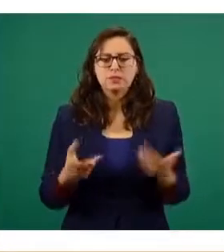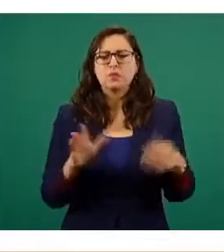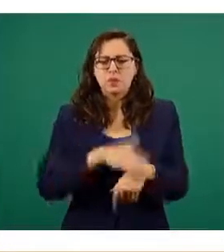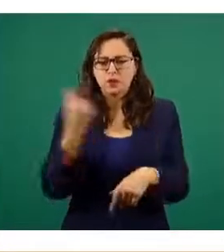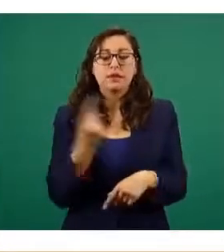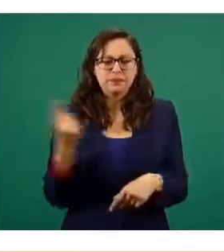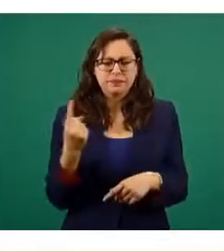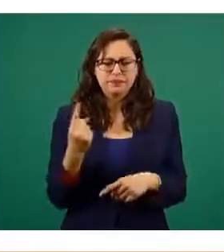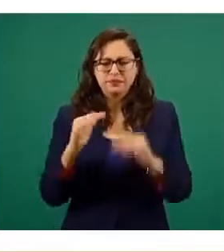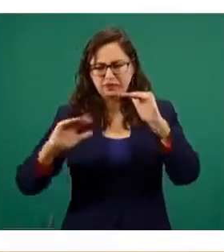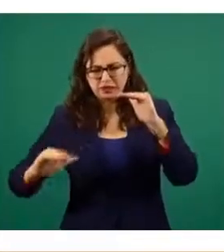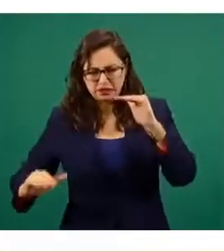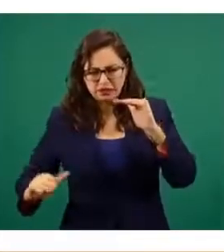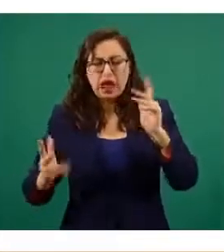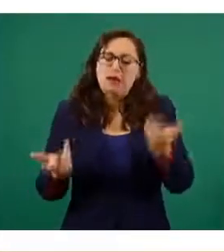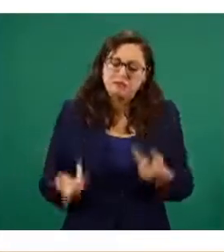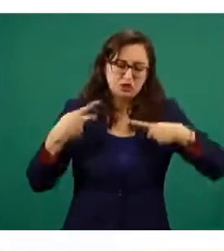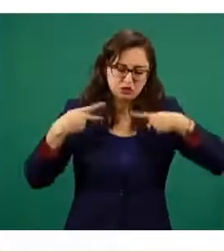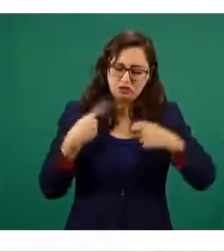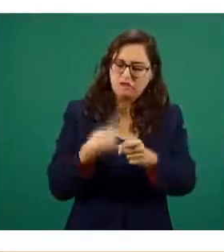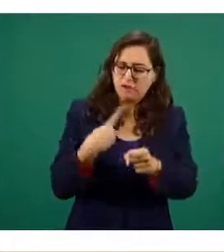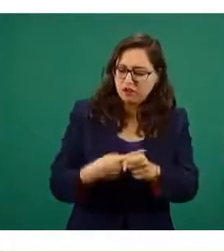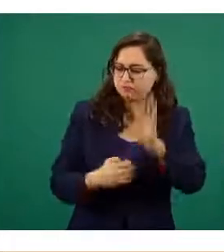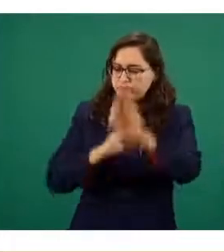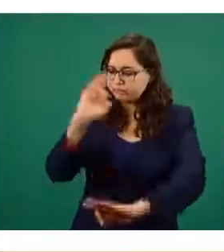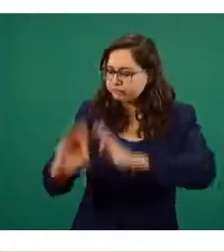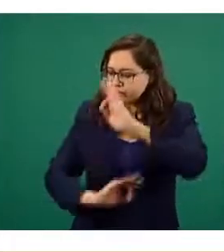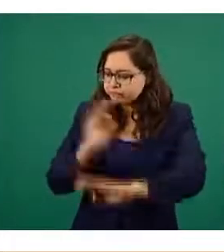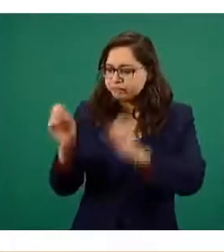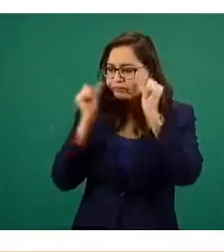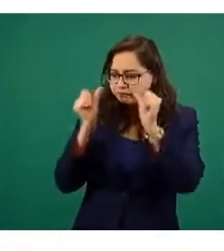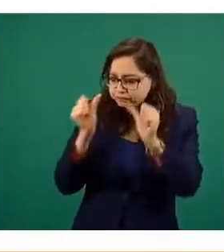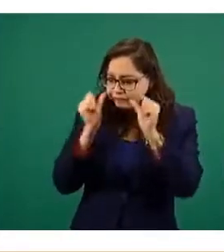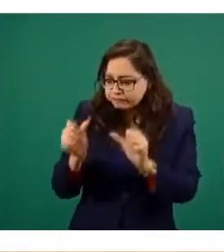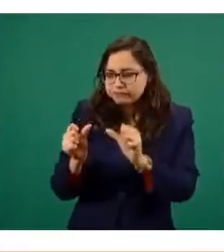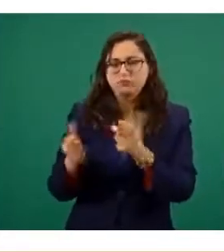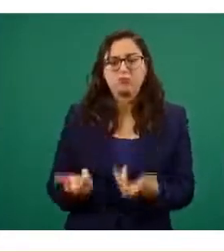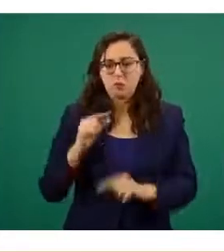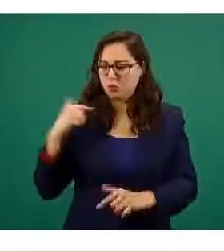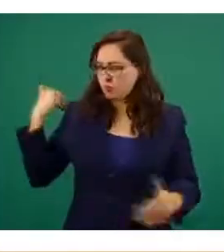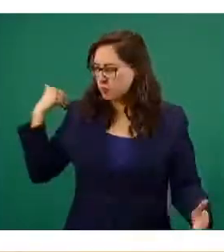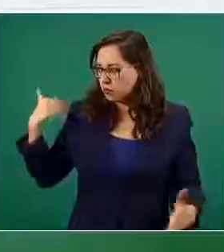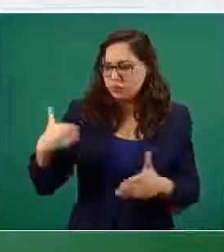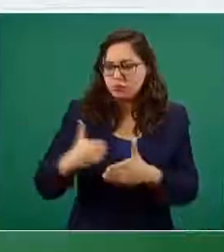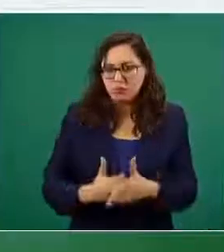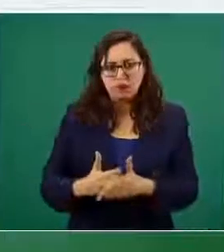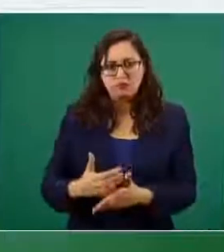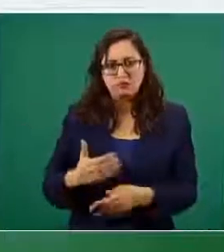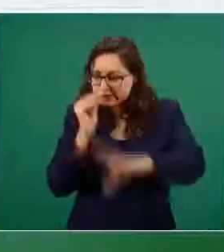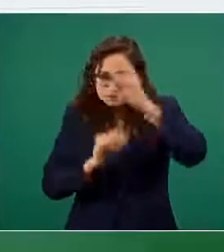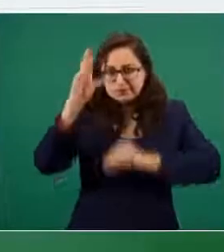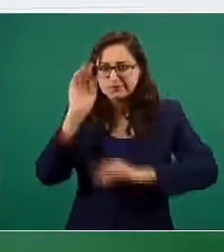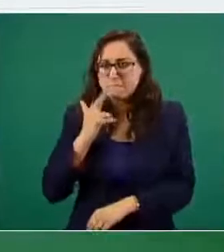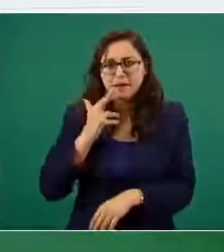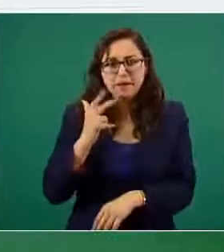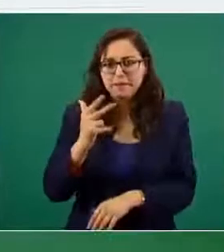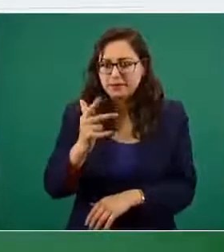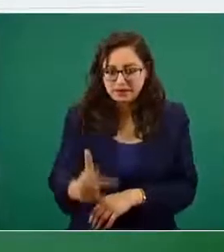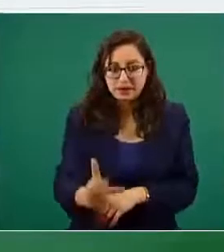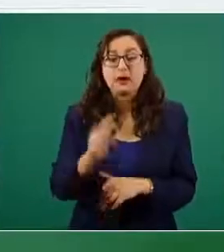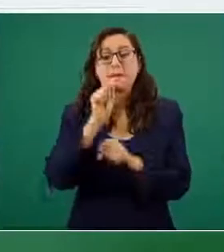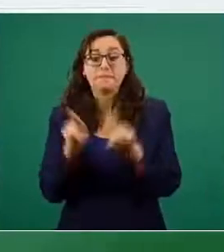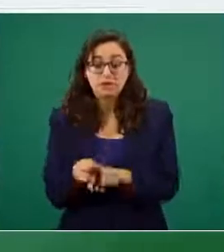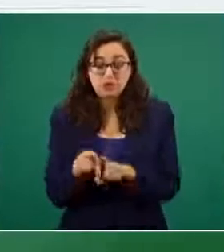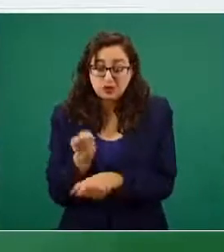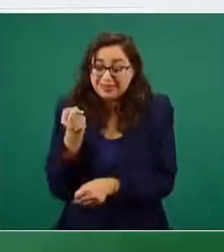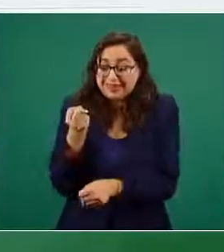son la mejoría en la capacidad de atención, los protocolos de atención se fueron refinando en todo el mundo conforme progresó la epidemia, también en México, y la oportunidad